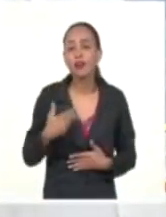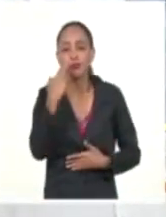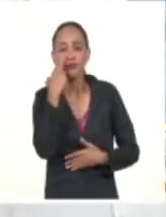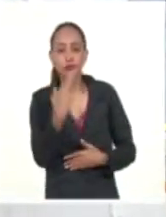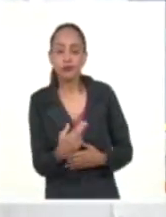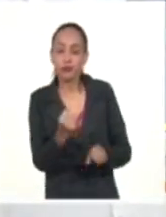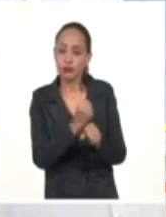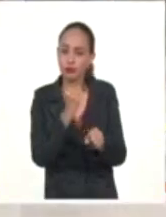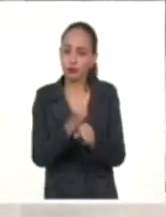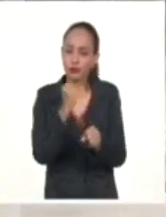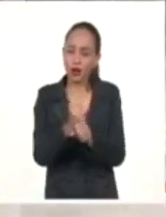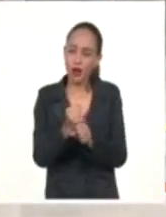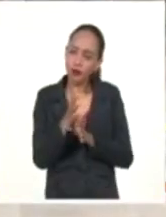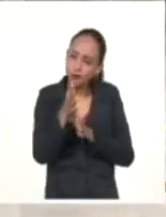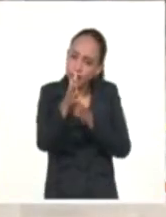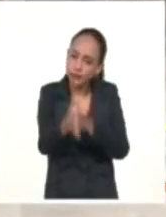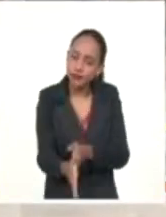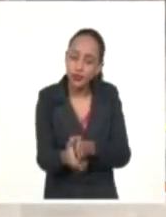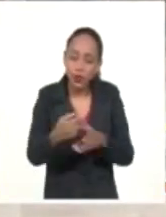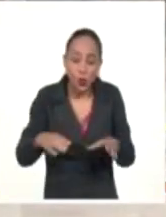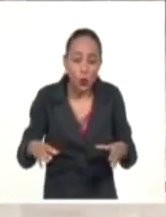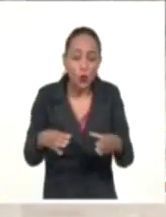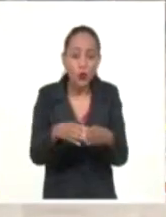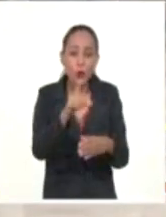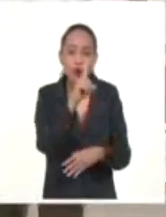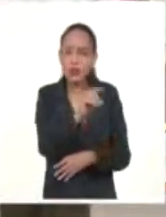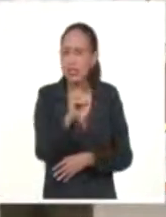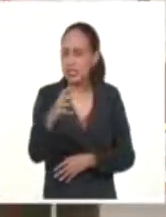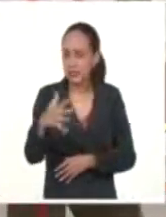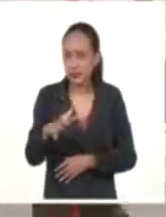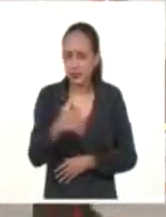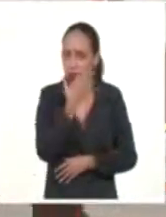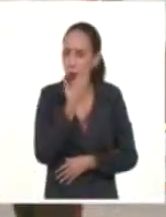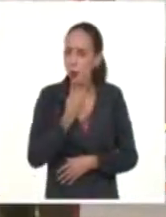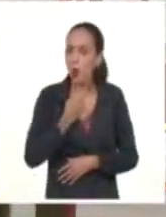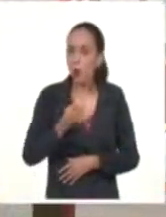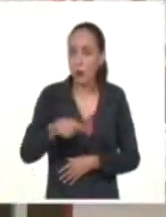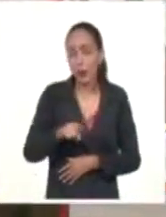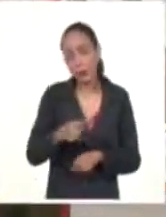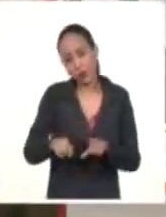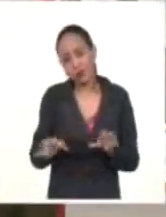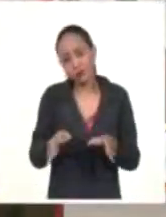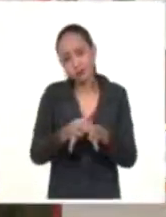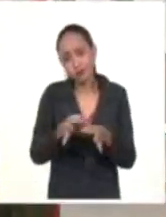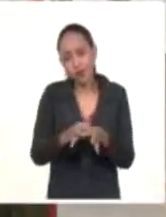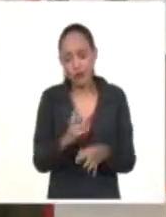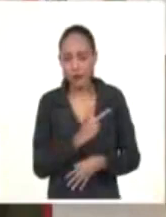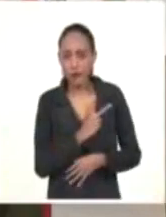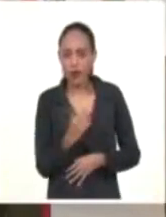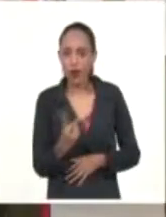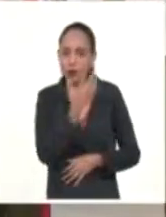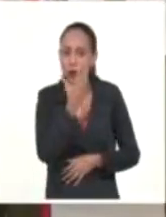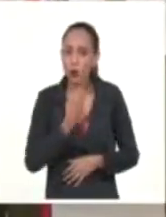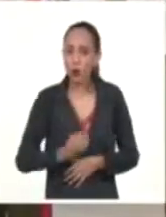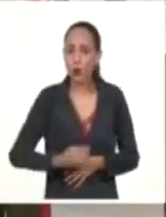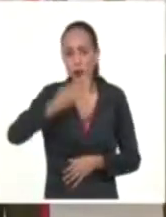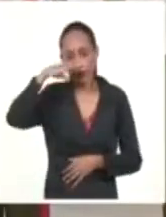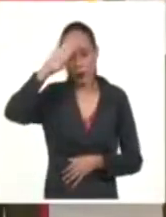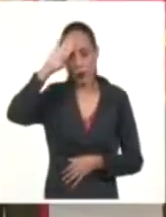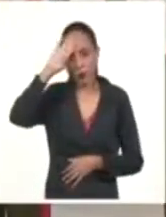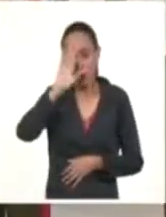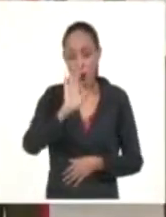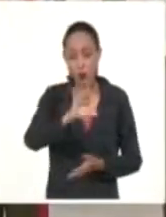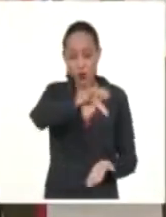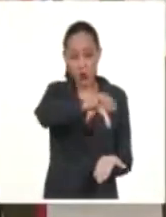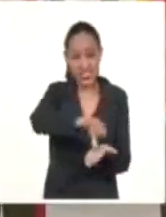y el sacrificio de una representación de cientos que conforman la vanguardia juvenil del país. 8